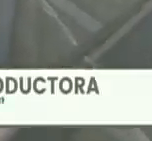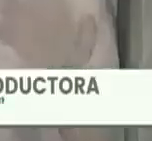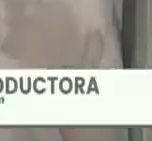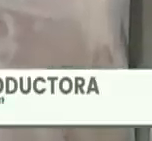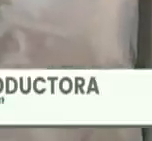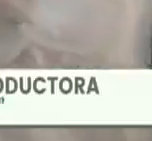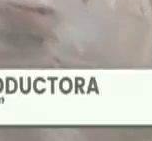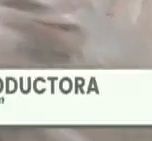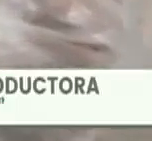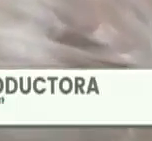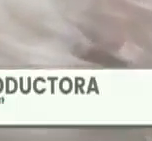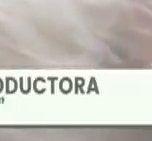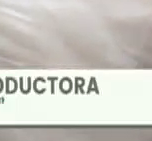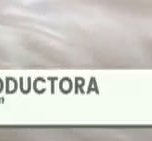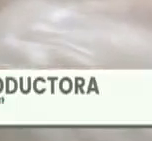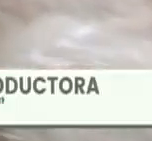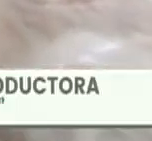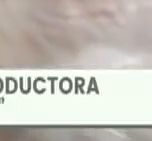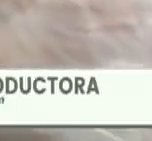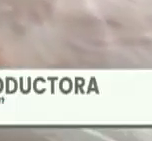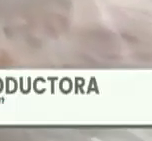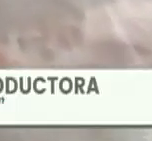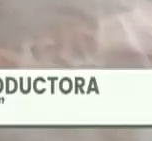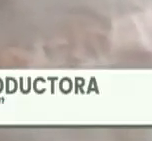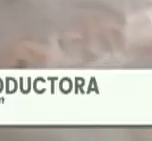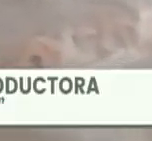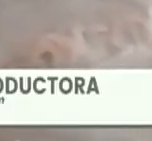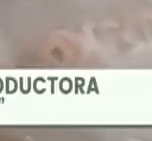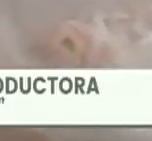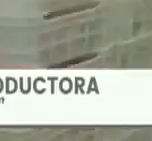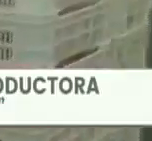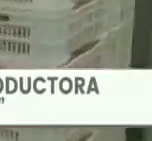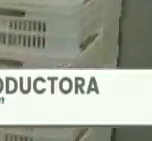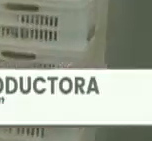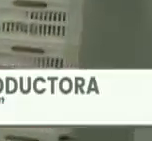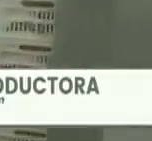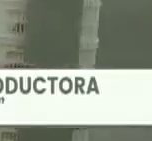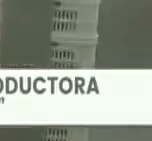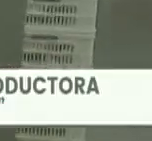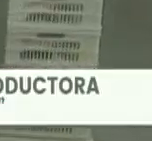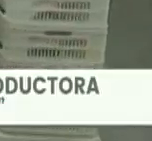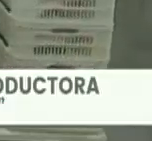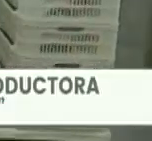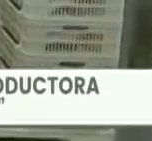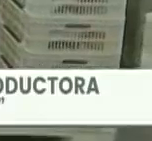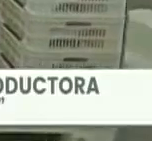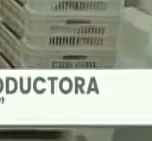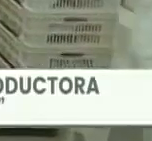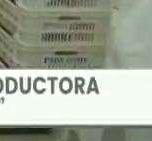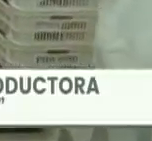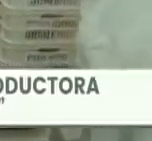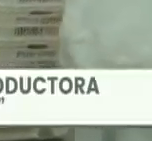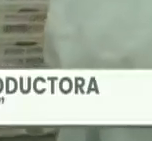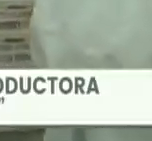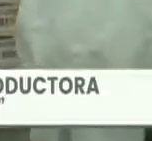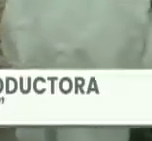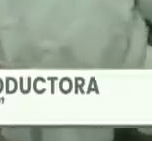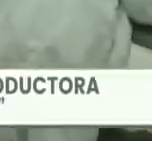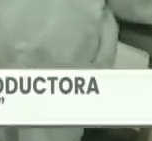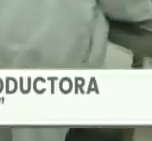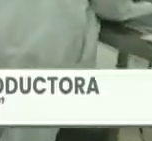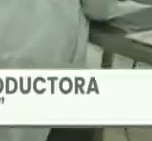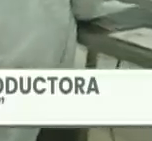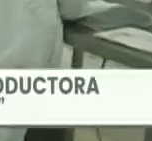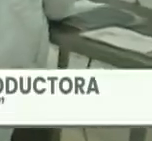cortes, con toda la inocuidad que se merece, porque estamos procesando alimentos que van a ser consumidos por la